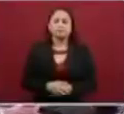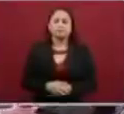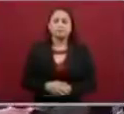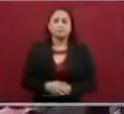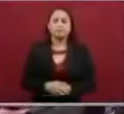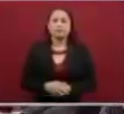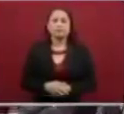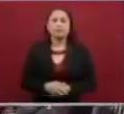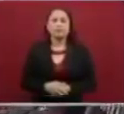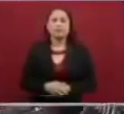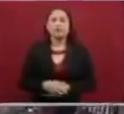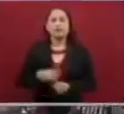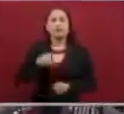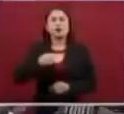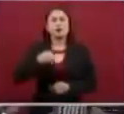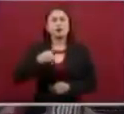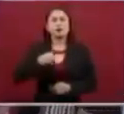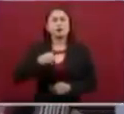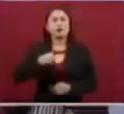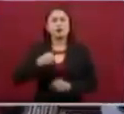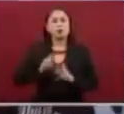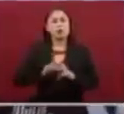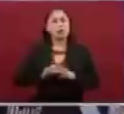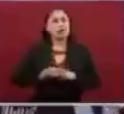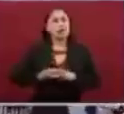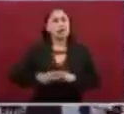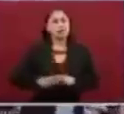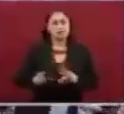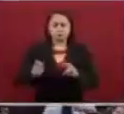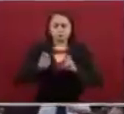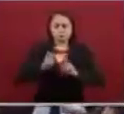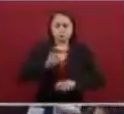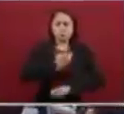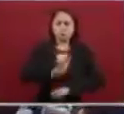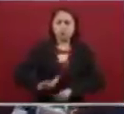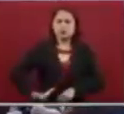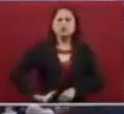Desde que soy presidente, he celebrado